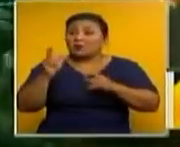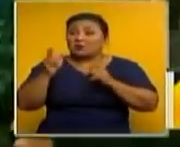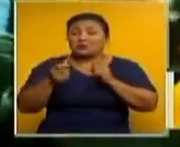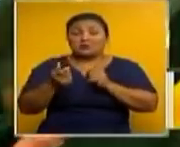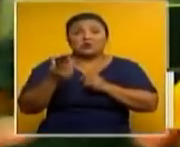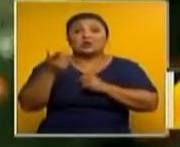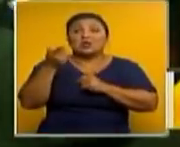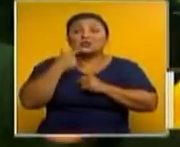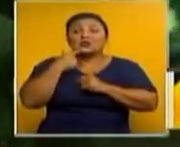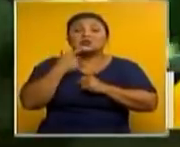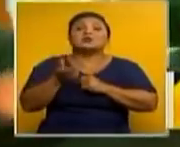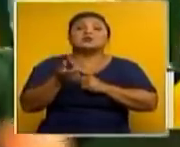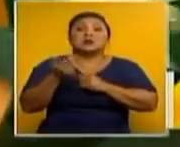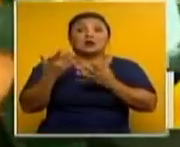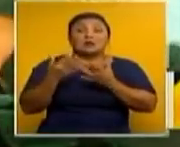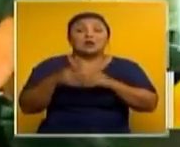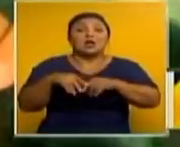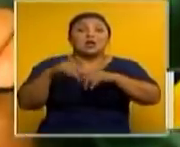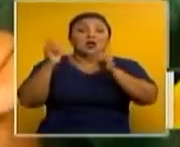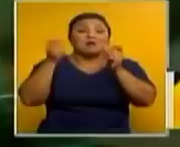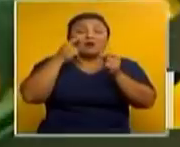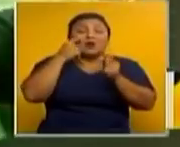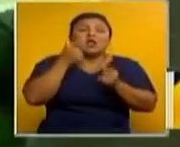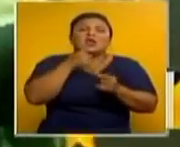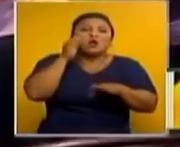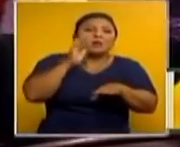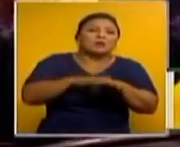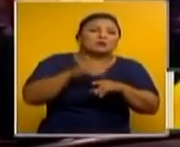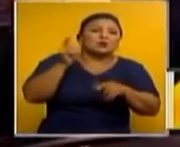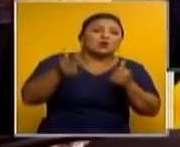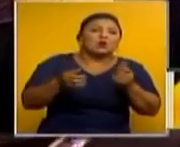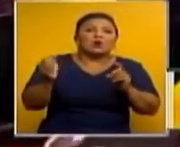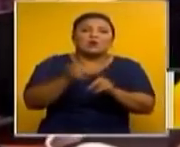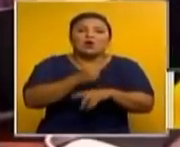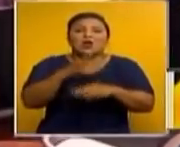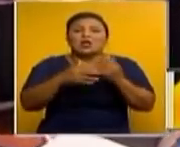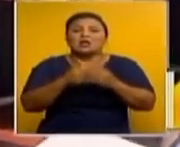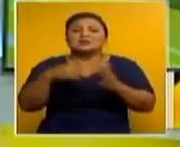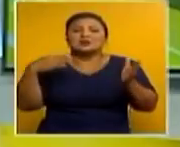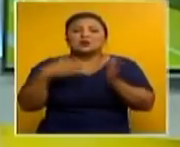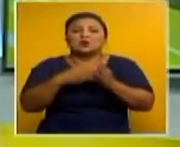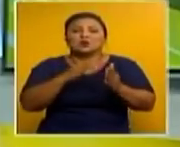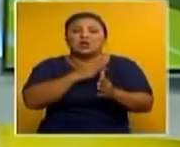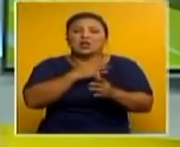quiénes fueron los gestores de esta acción y por qué de las agresiones en contra de Correa.